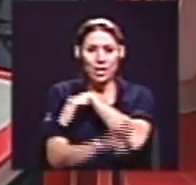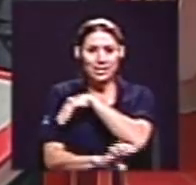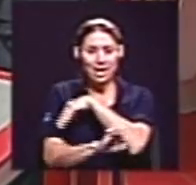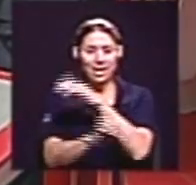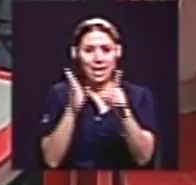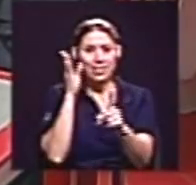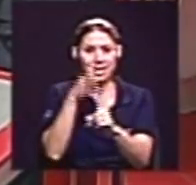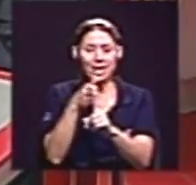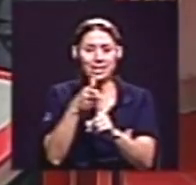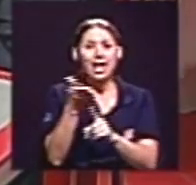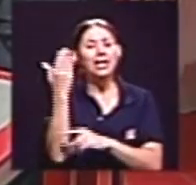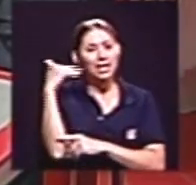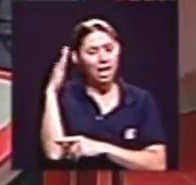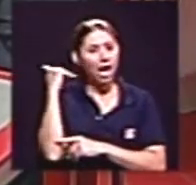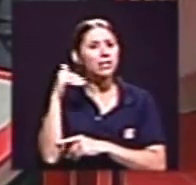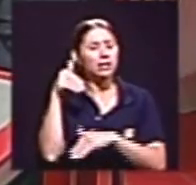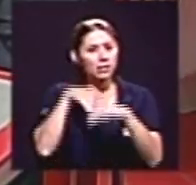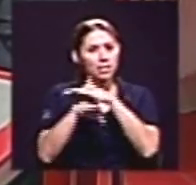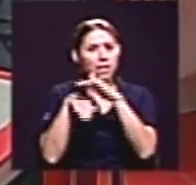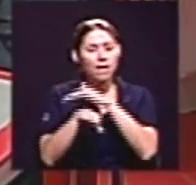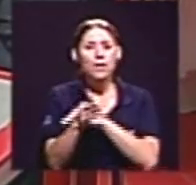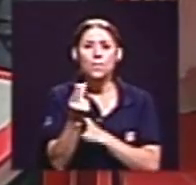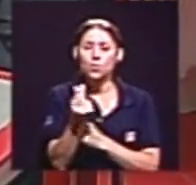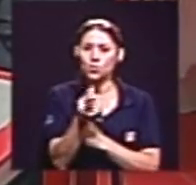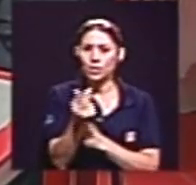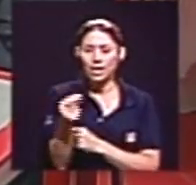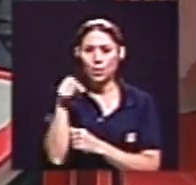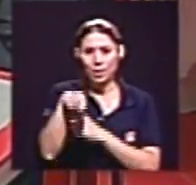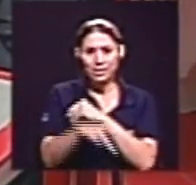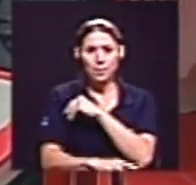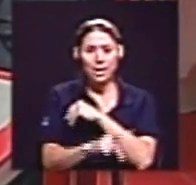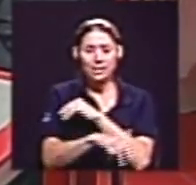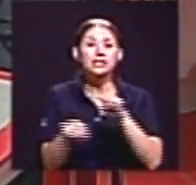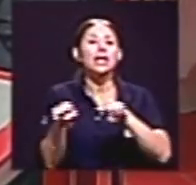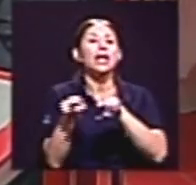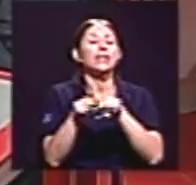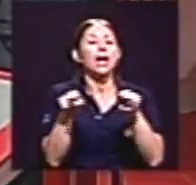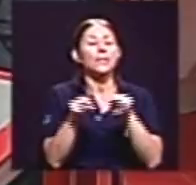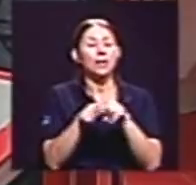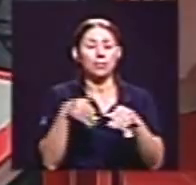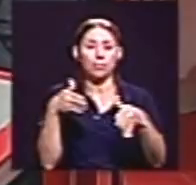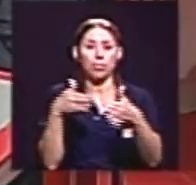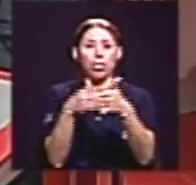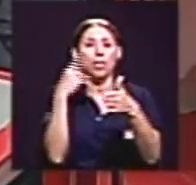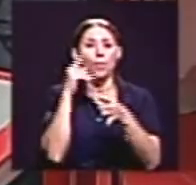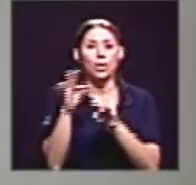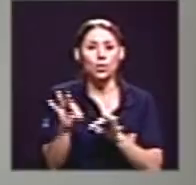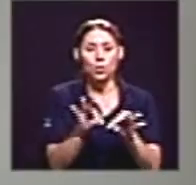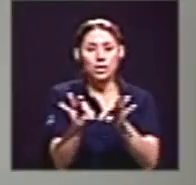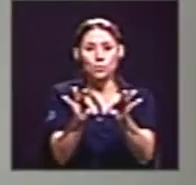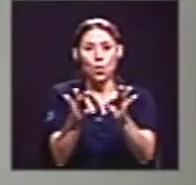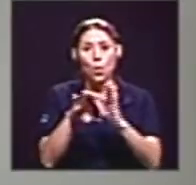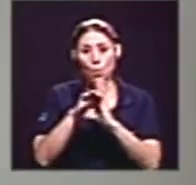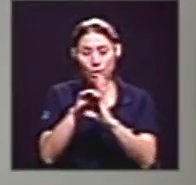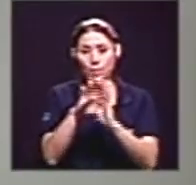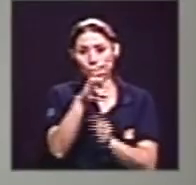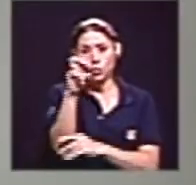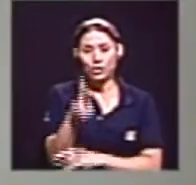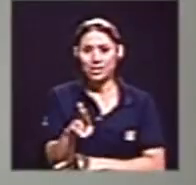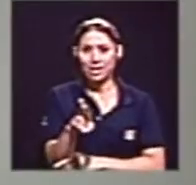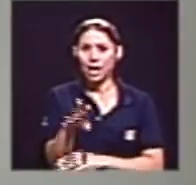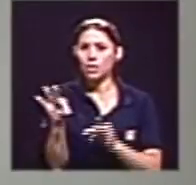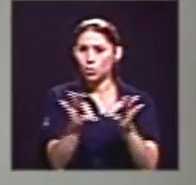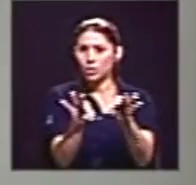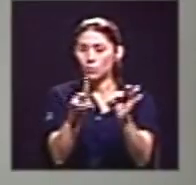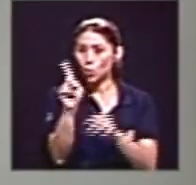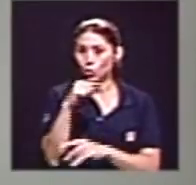flujos importantes de ingresos para este país. Sufrió embates por el turismo, que en el caso costarricense no solo es la principal